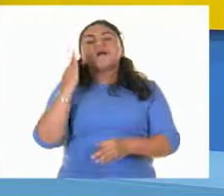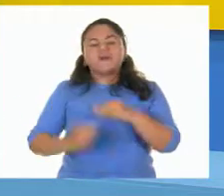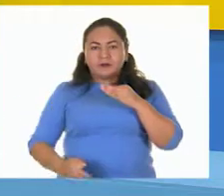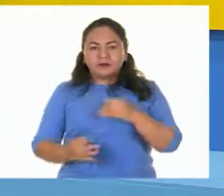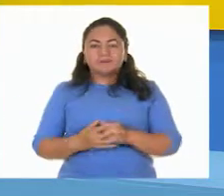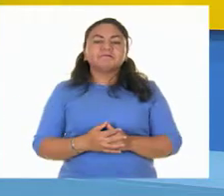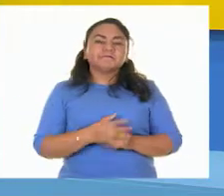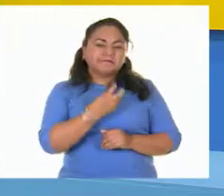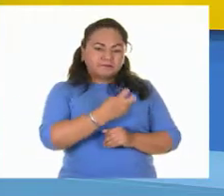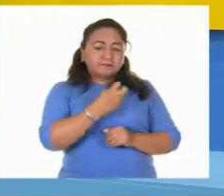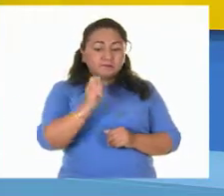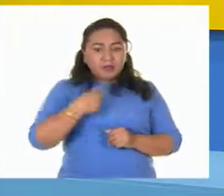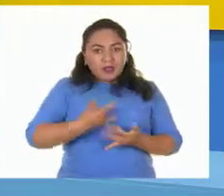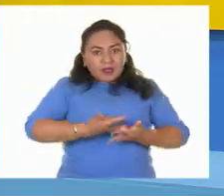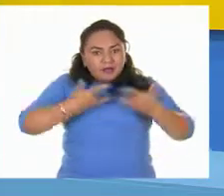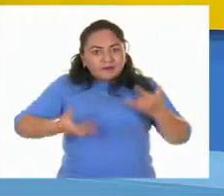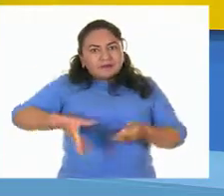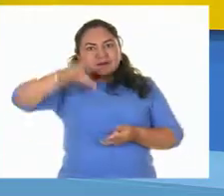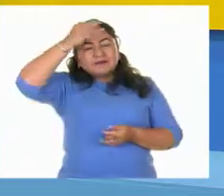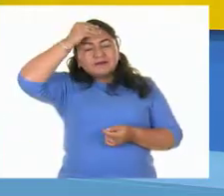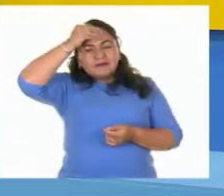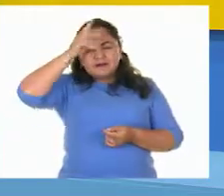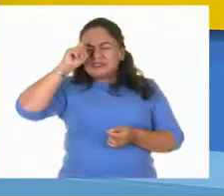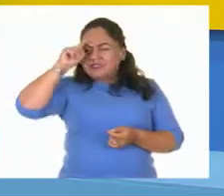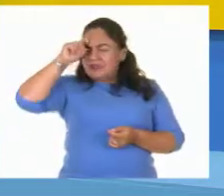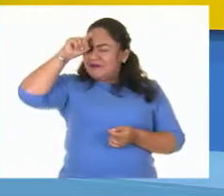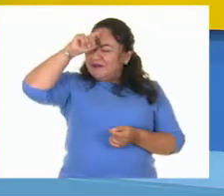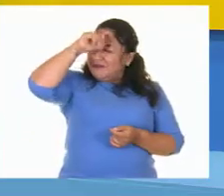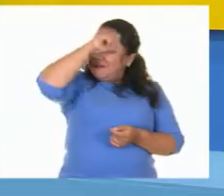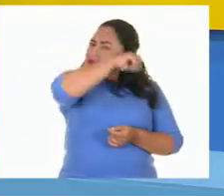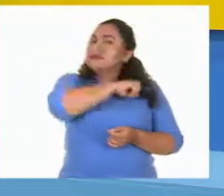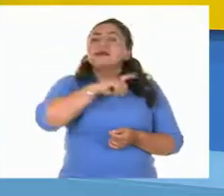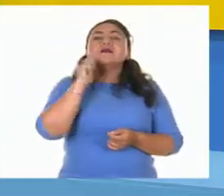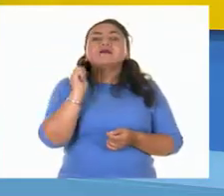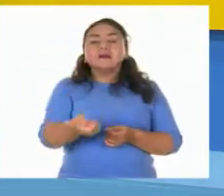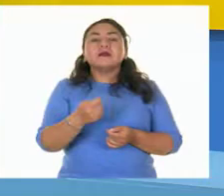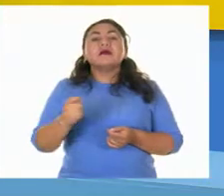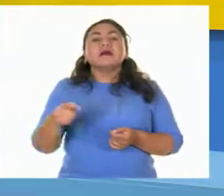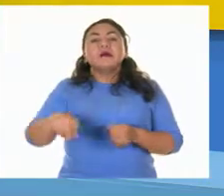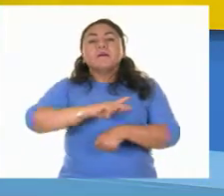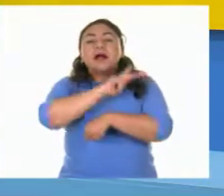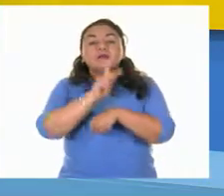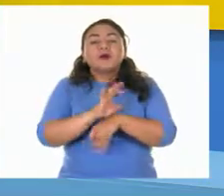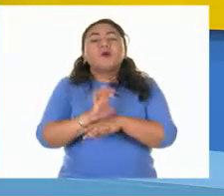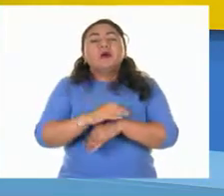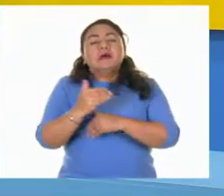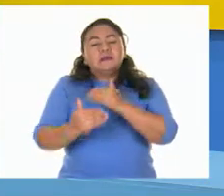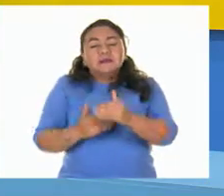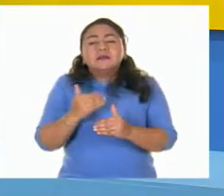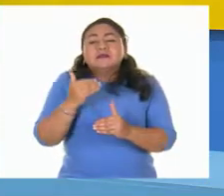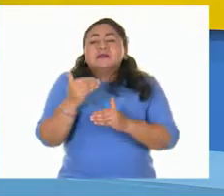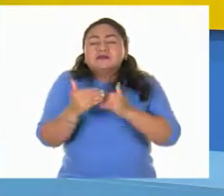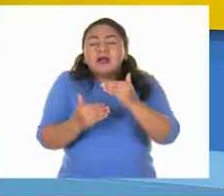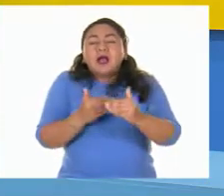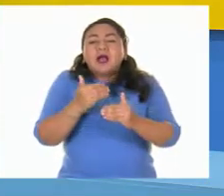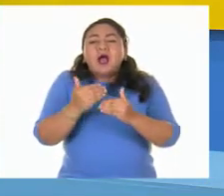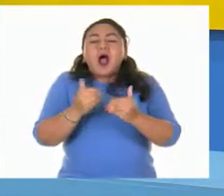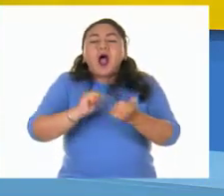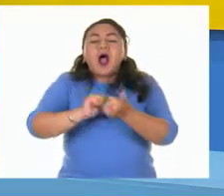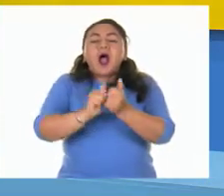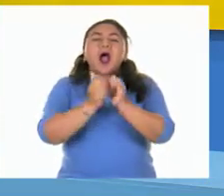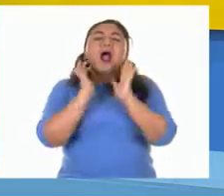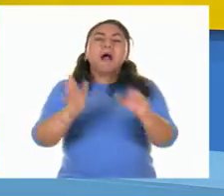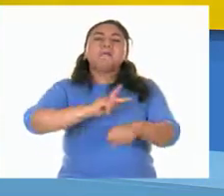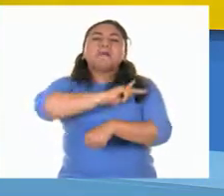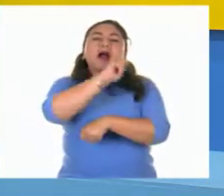estamos aprendiendo es la historia del complicado proceso que tuvo que atravesar nuestro país para consolidarse como una nación moderna.